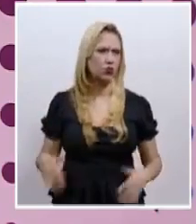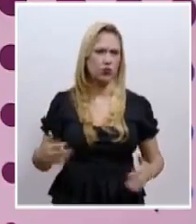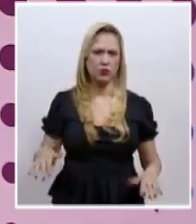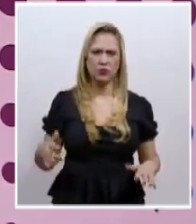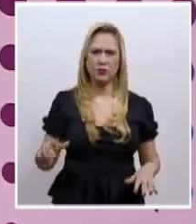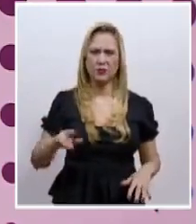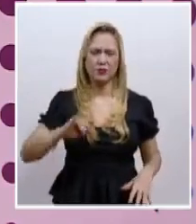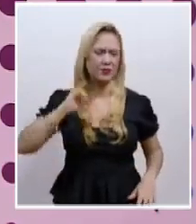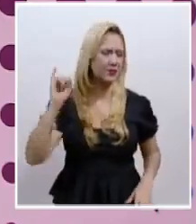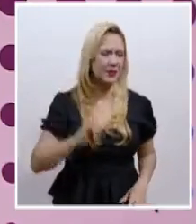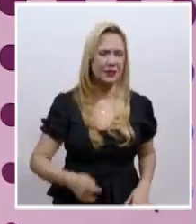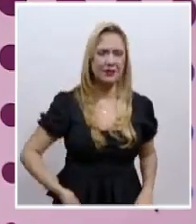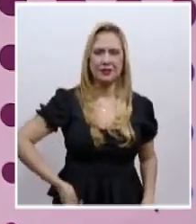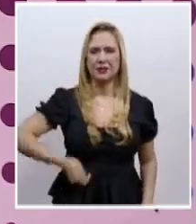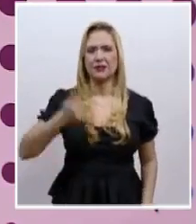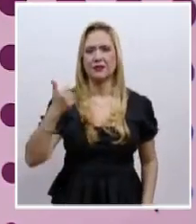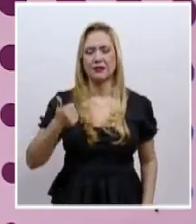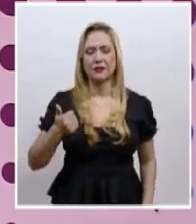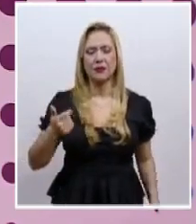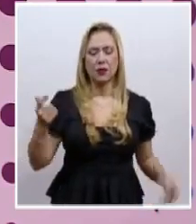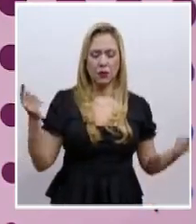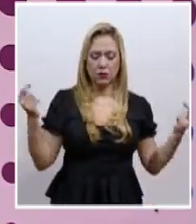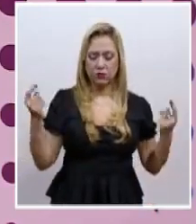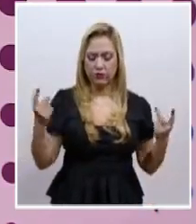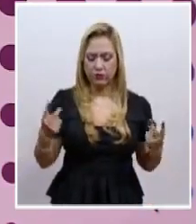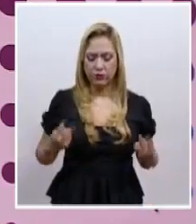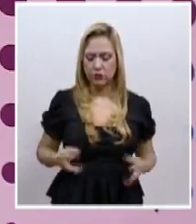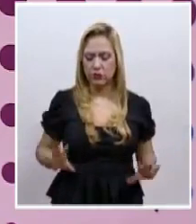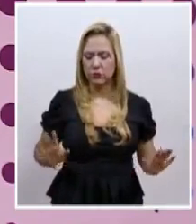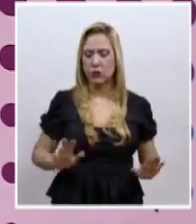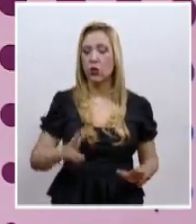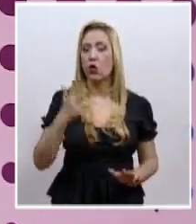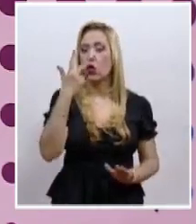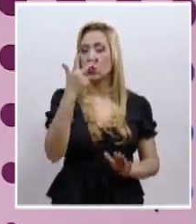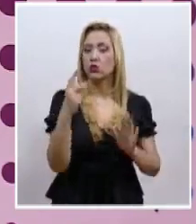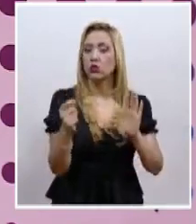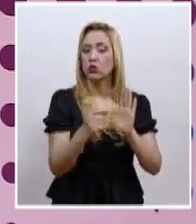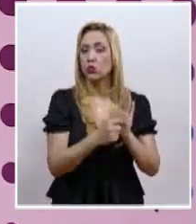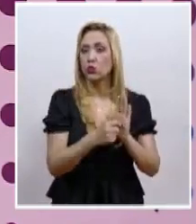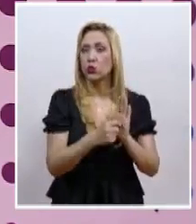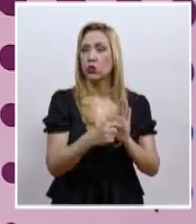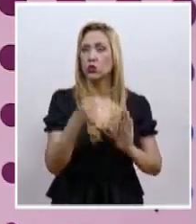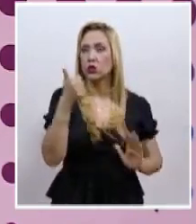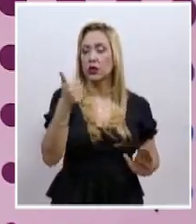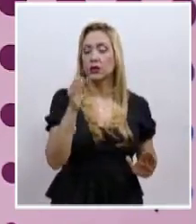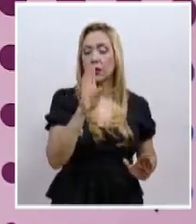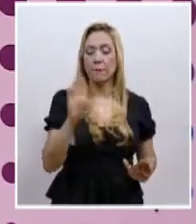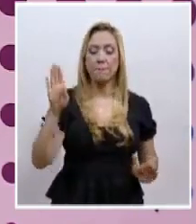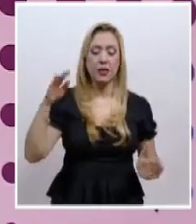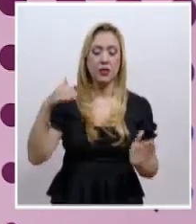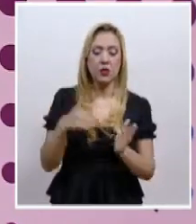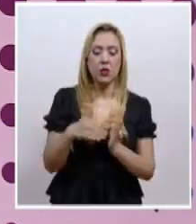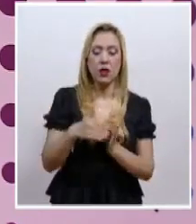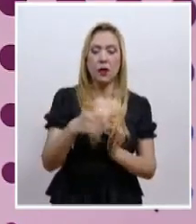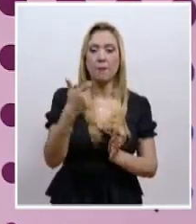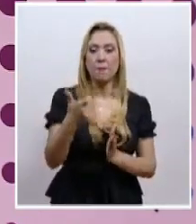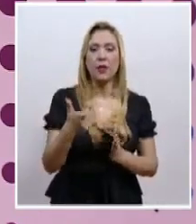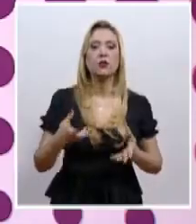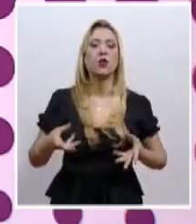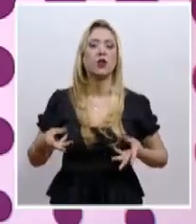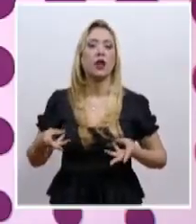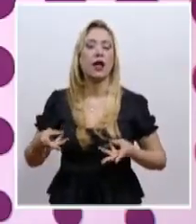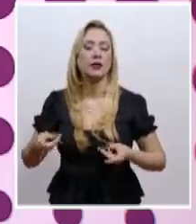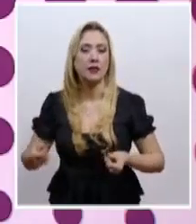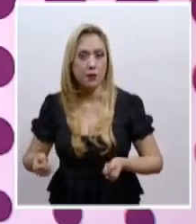para no hacer muchos números, pero son 8.6 billones de pesos lo que nos vamos a